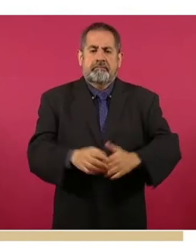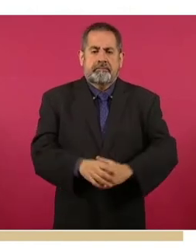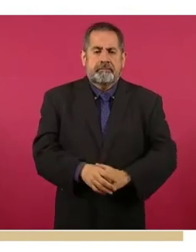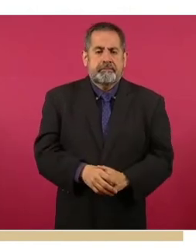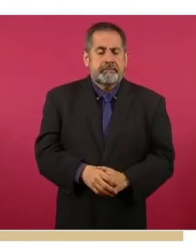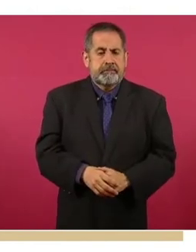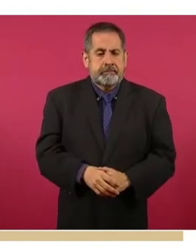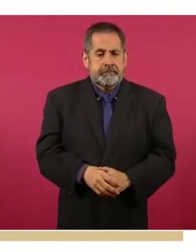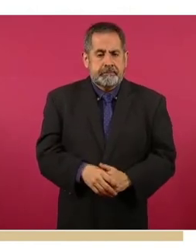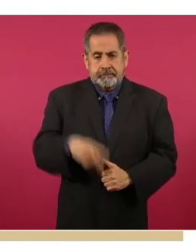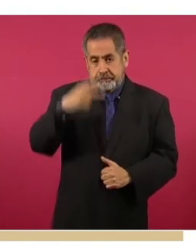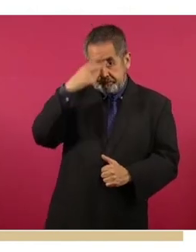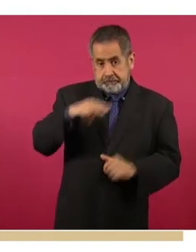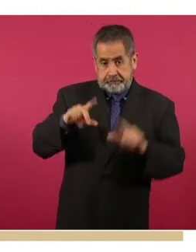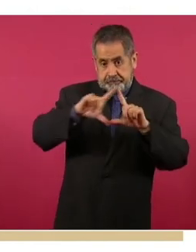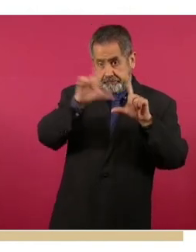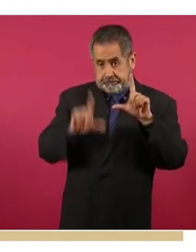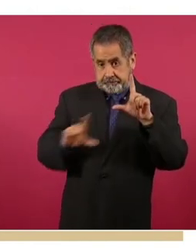El mapa de México,